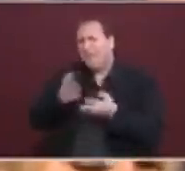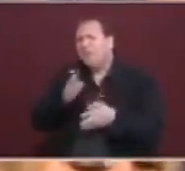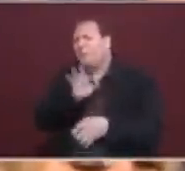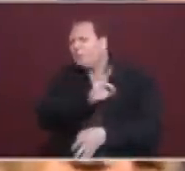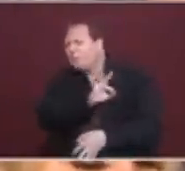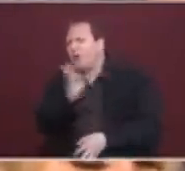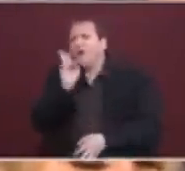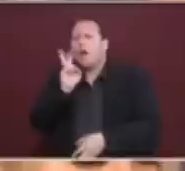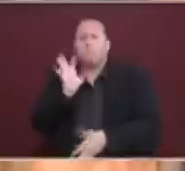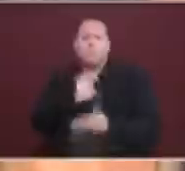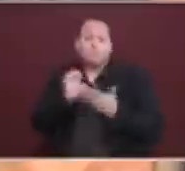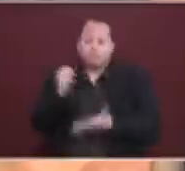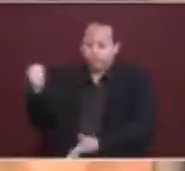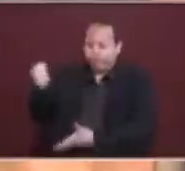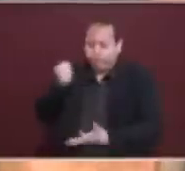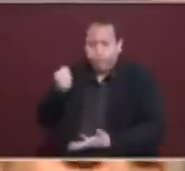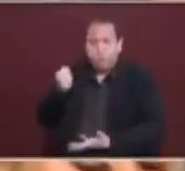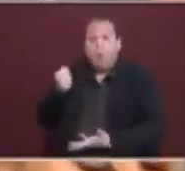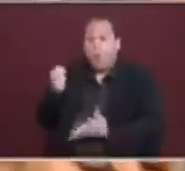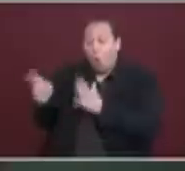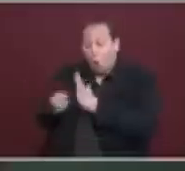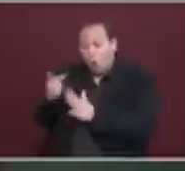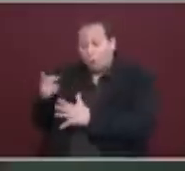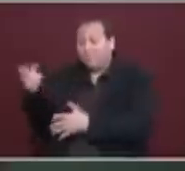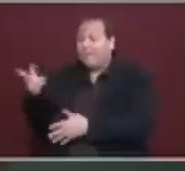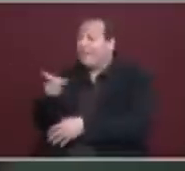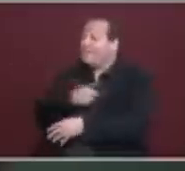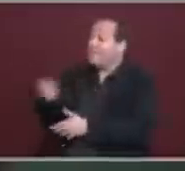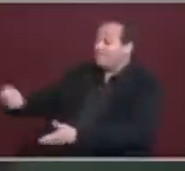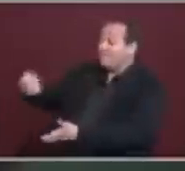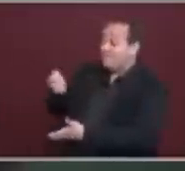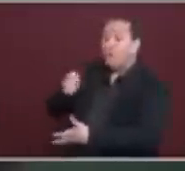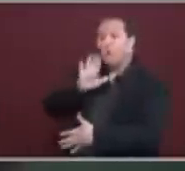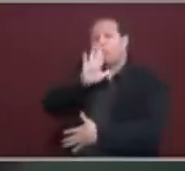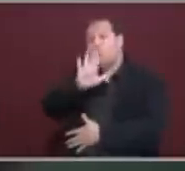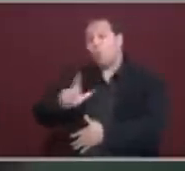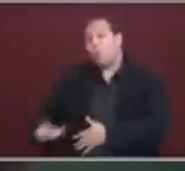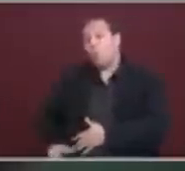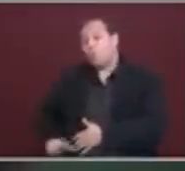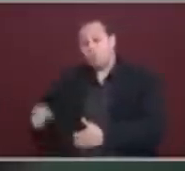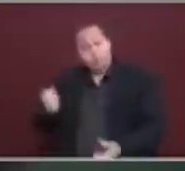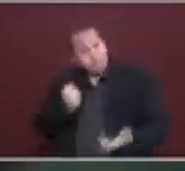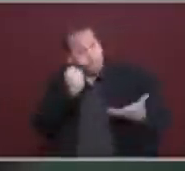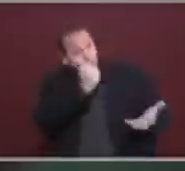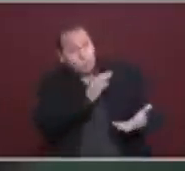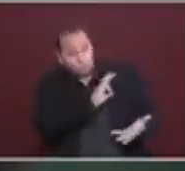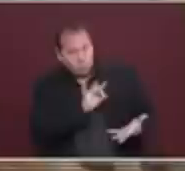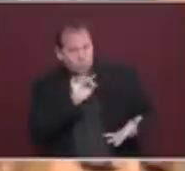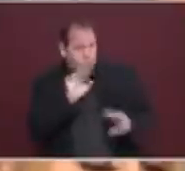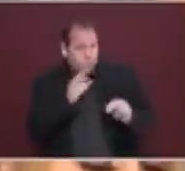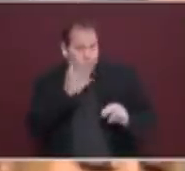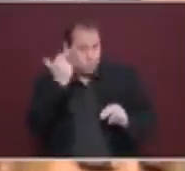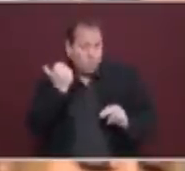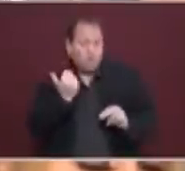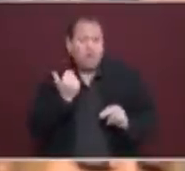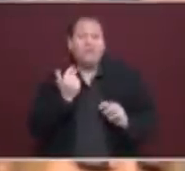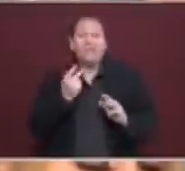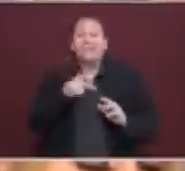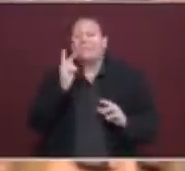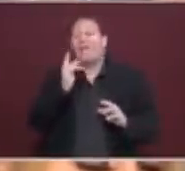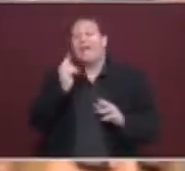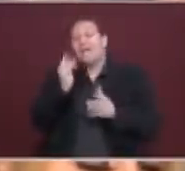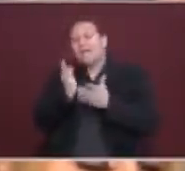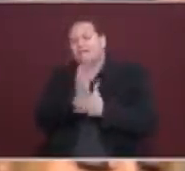recursos pues de alguna forma se los pueda restituir su gobierno a la bolsa y perdón me apena pero